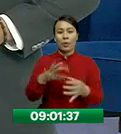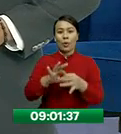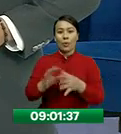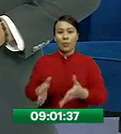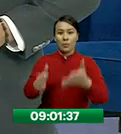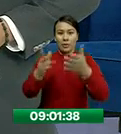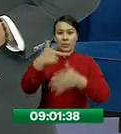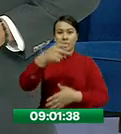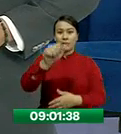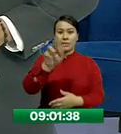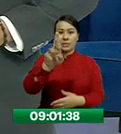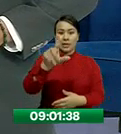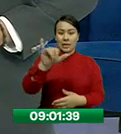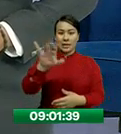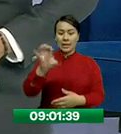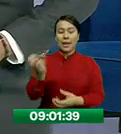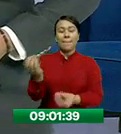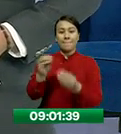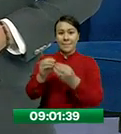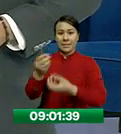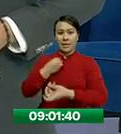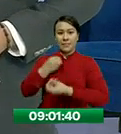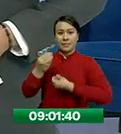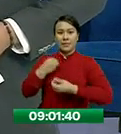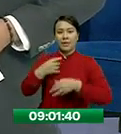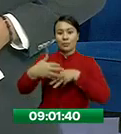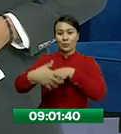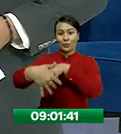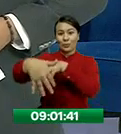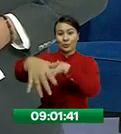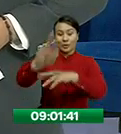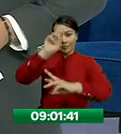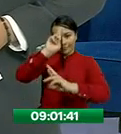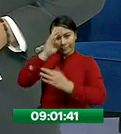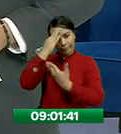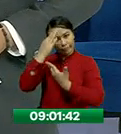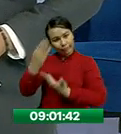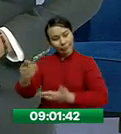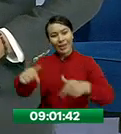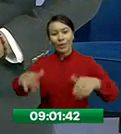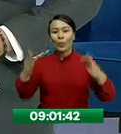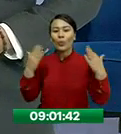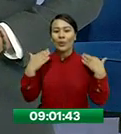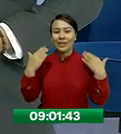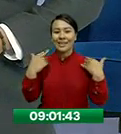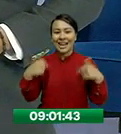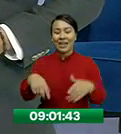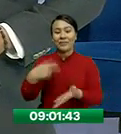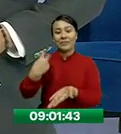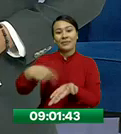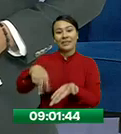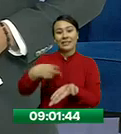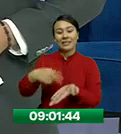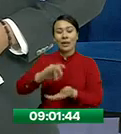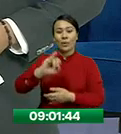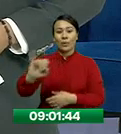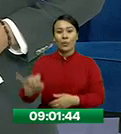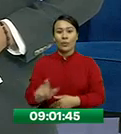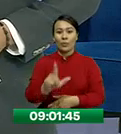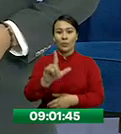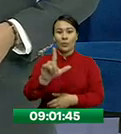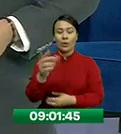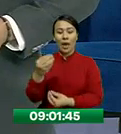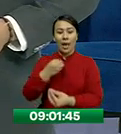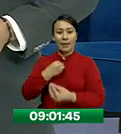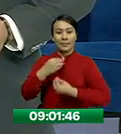Charlie Pisa, que nos tiene más del pregón en homenaje a Guayaquil en estas fiestas julianas. Mi querido Charlie,